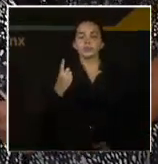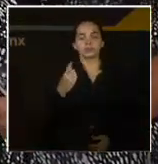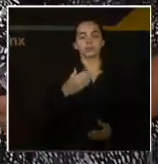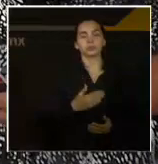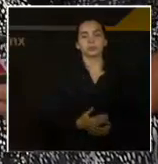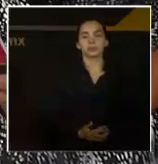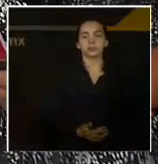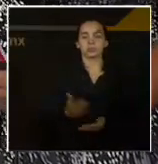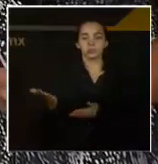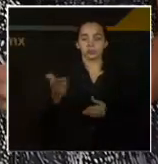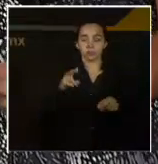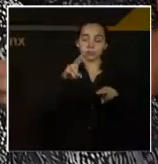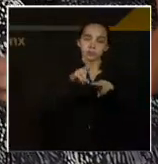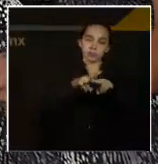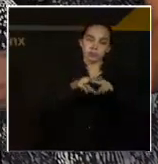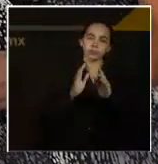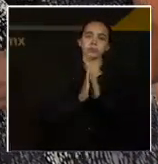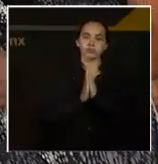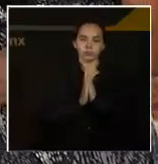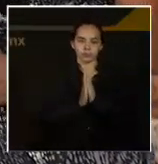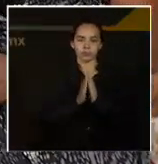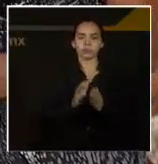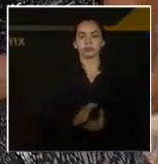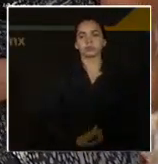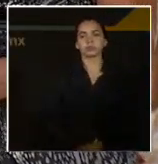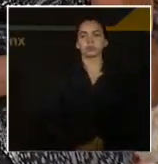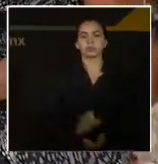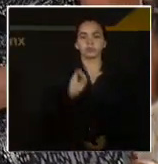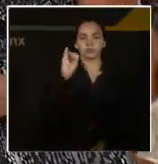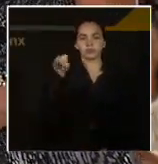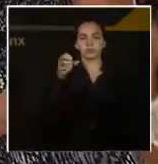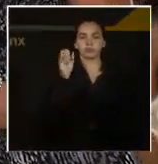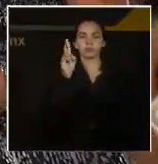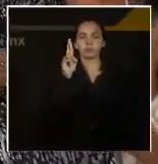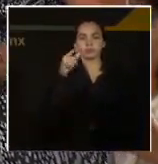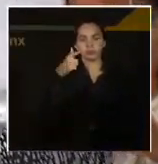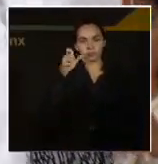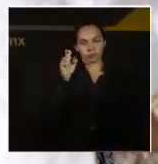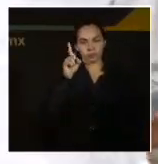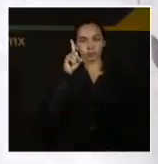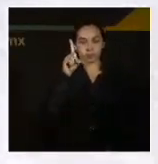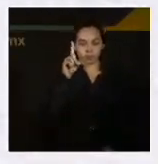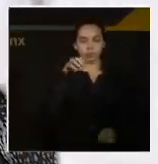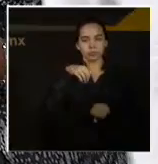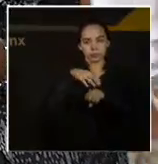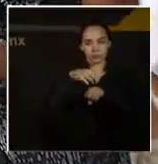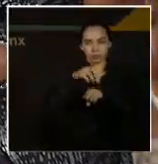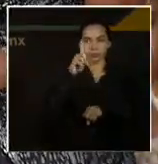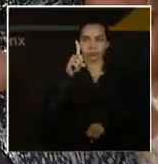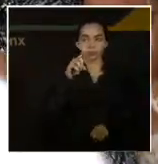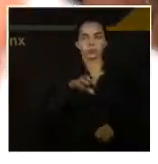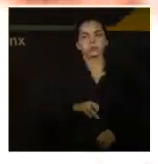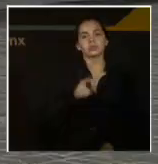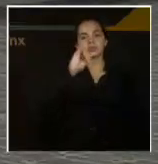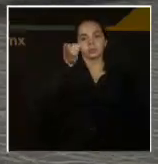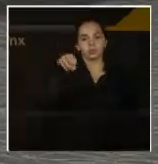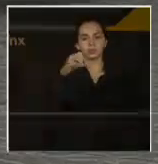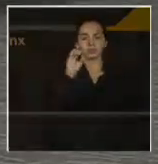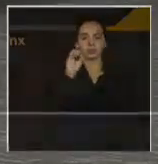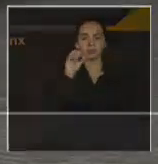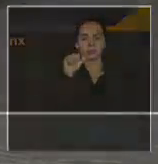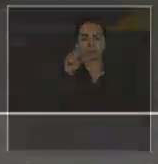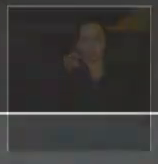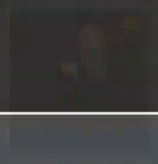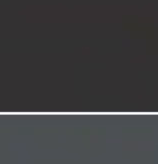candidatos ocupe su lugar. Jorge Zavala Castro, en el lugar número 1. Joaquín Díaz Mena, en la